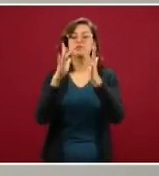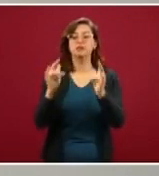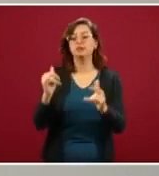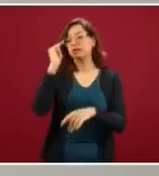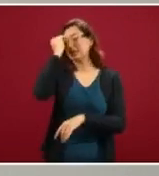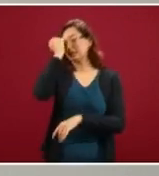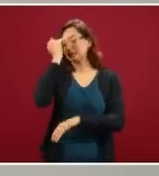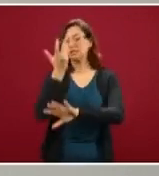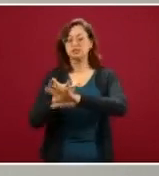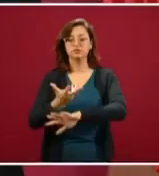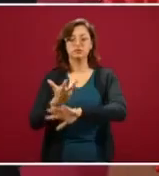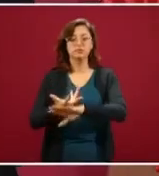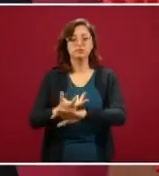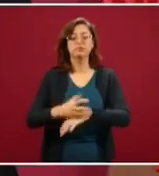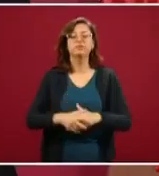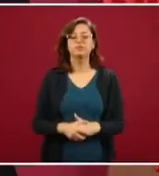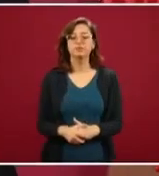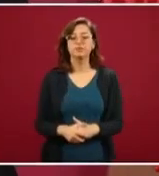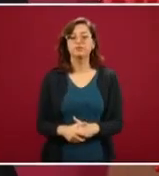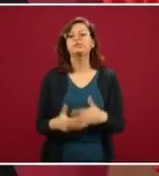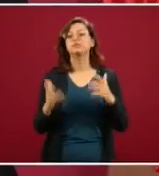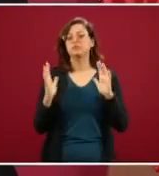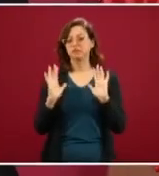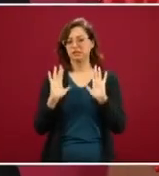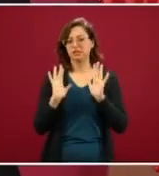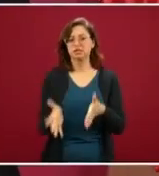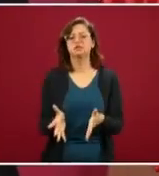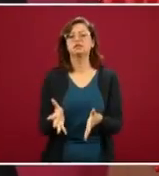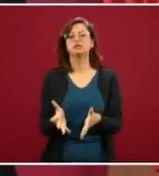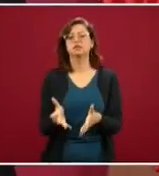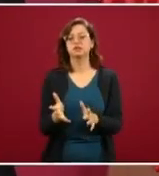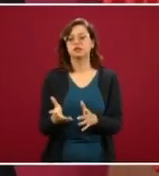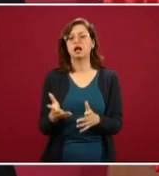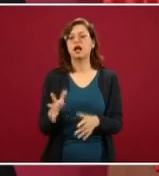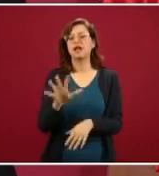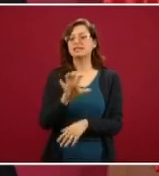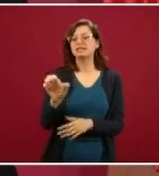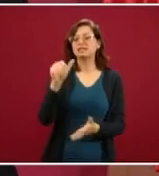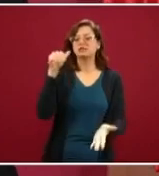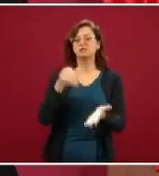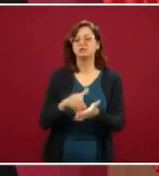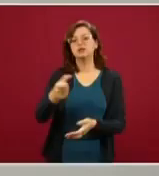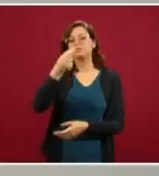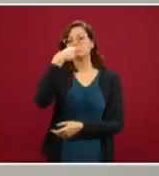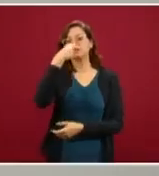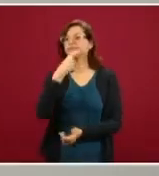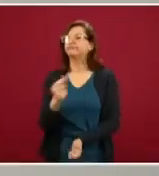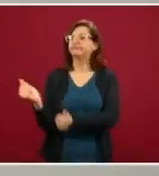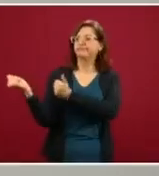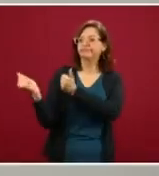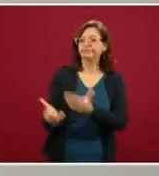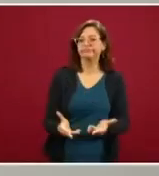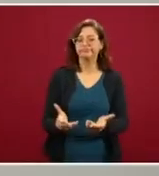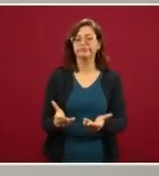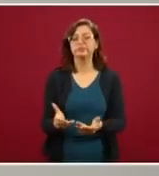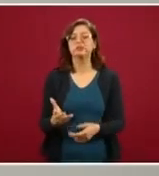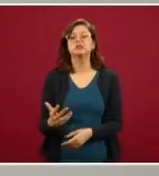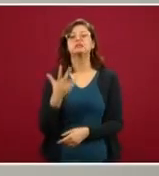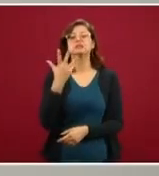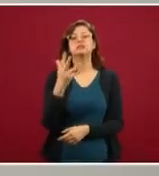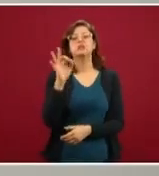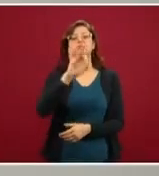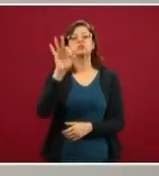India y los Estados Unidos. Y hemos logrado ya tener más de 500,000 piezas, que además nos han costado